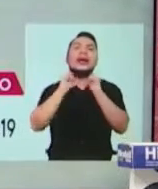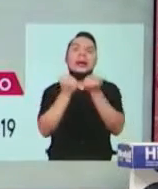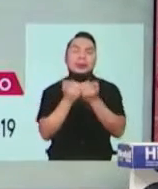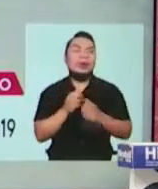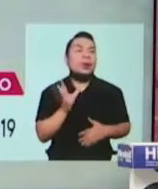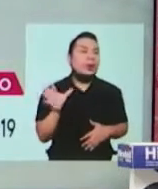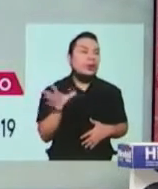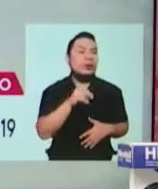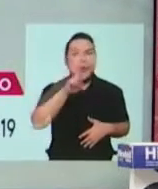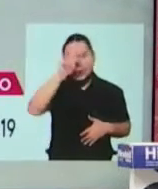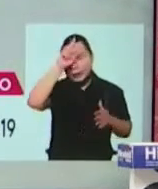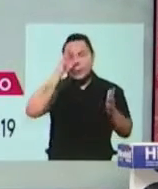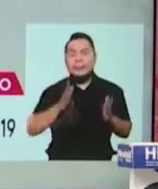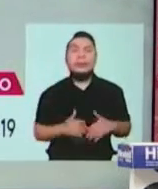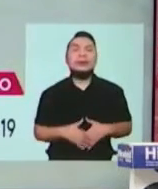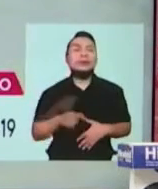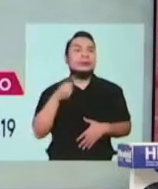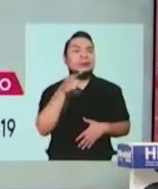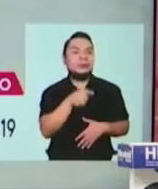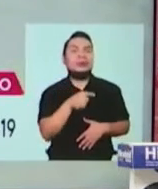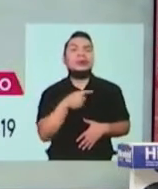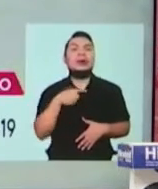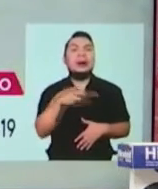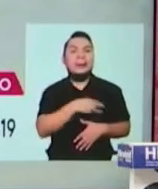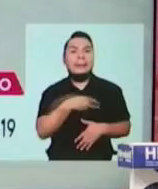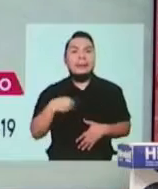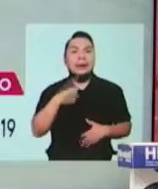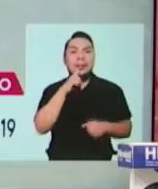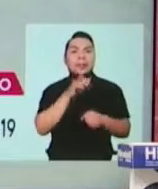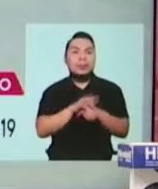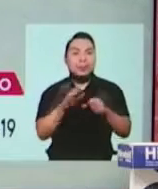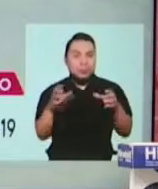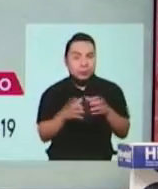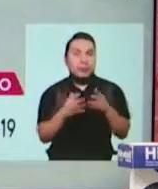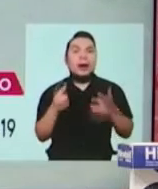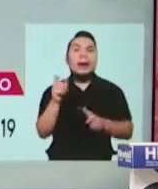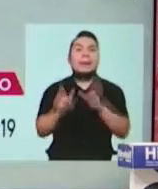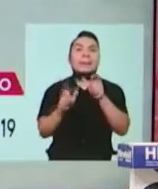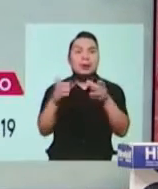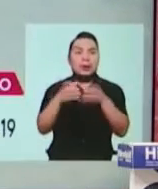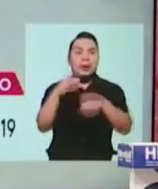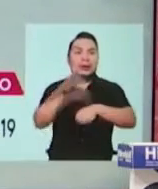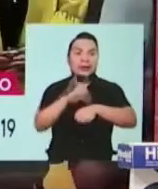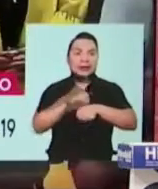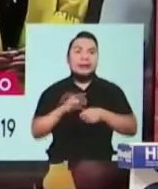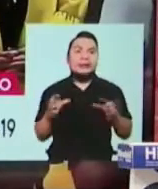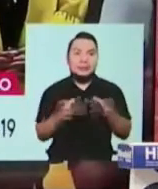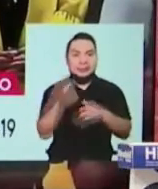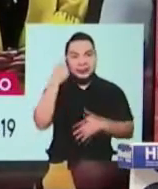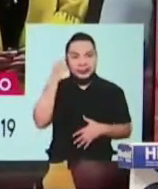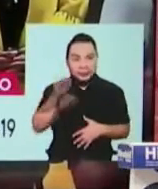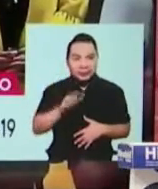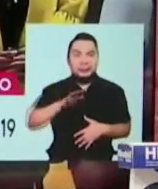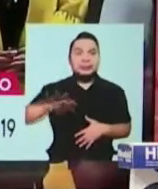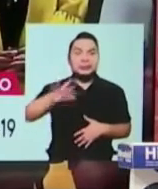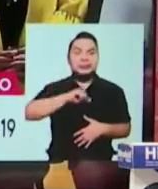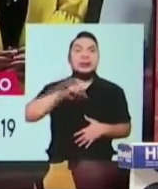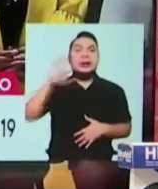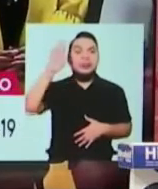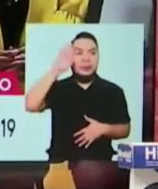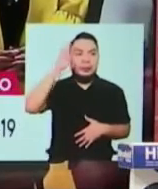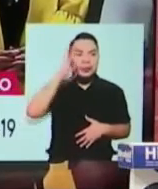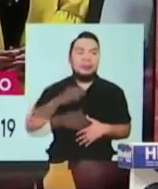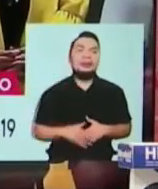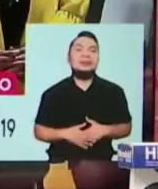sencillísimo hacer un colegio. Que lo hagan, en vez de tirarse la plata en panamericanos, en interoceánicas, en oleoductos, en